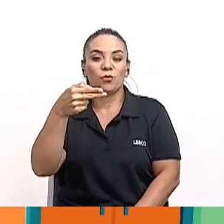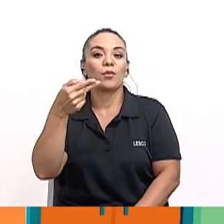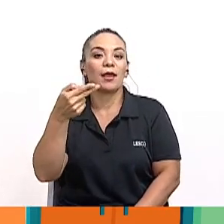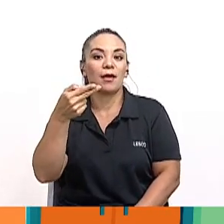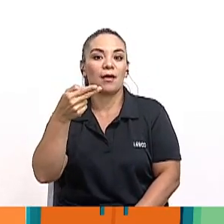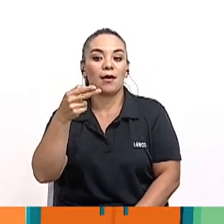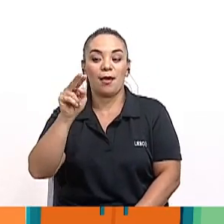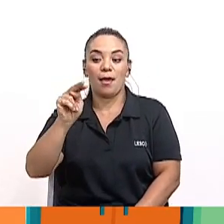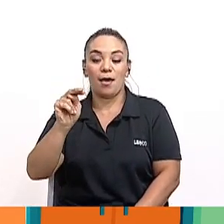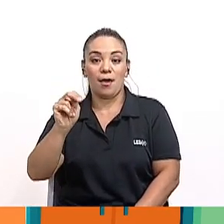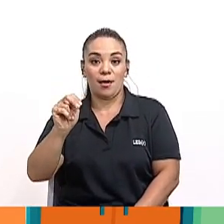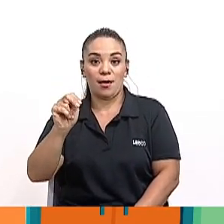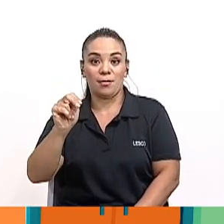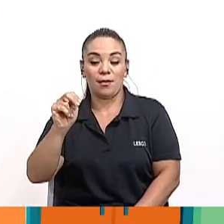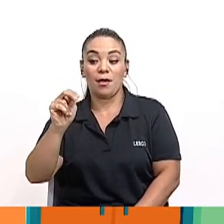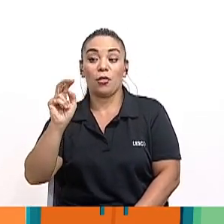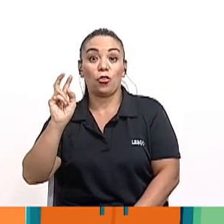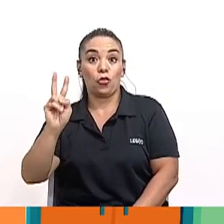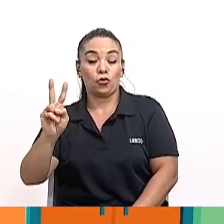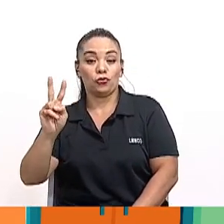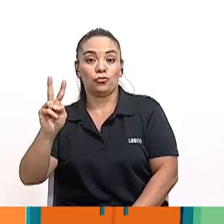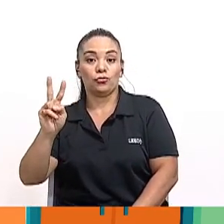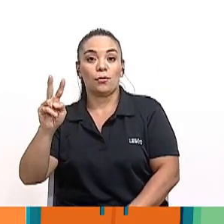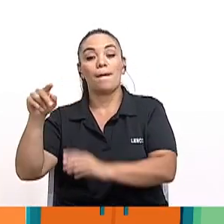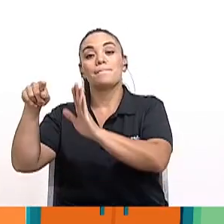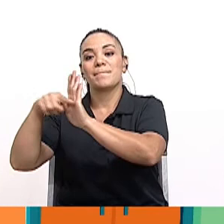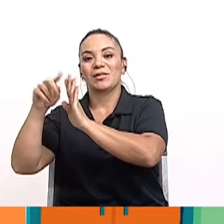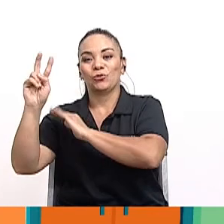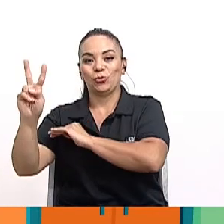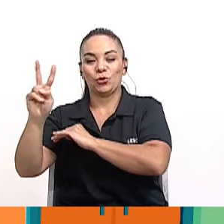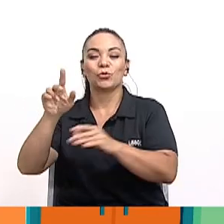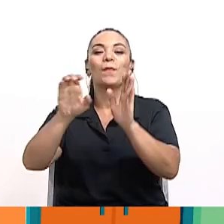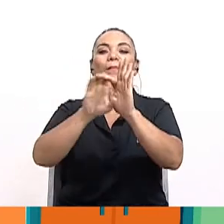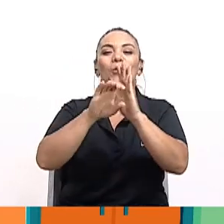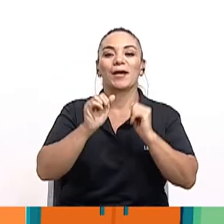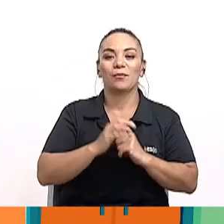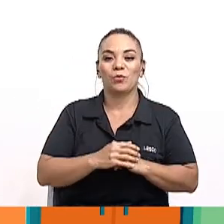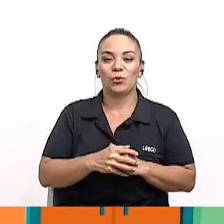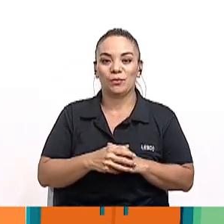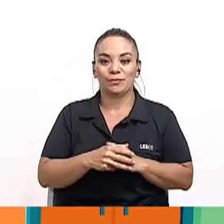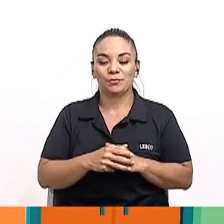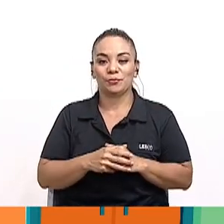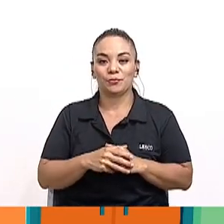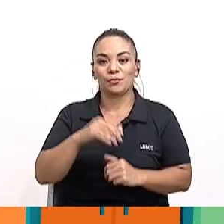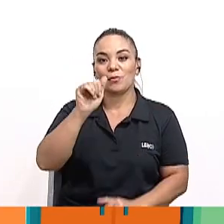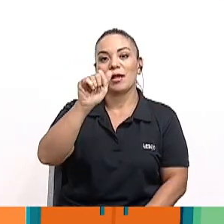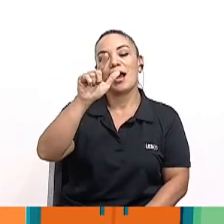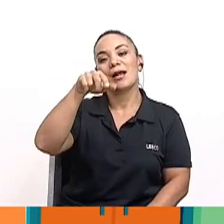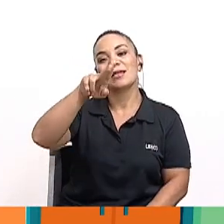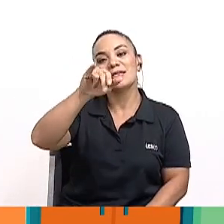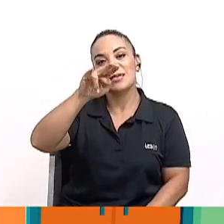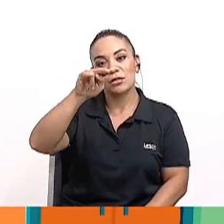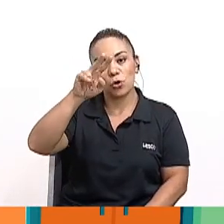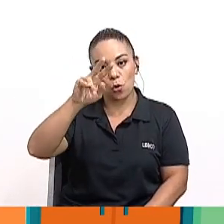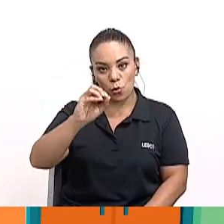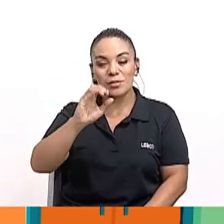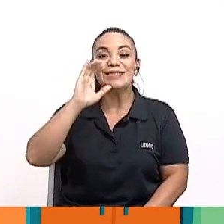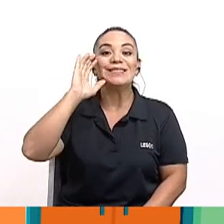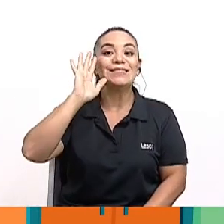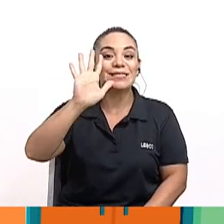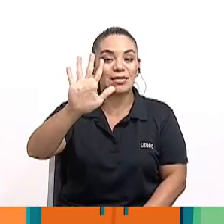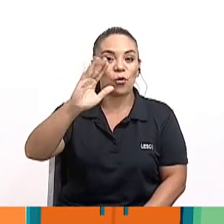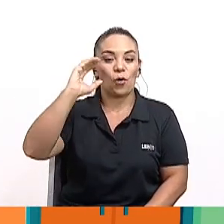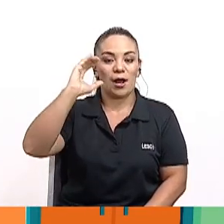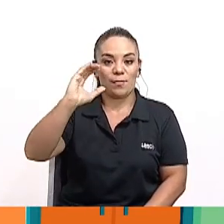doble menos 2. Vamos a hacer un ejemplo. Por ejemplo, un alquino de 5 carbonos.